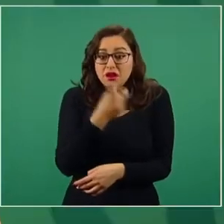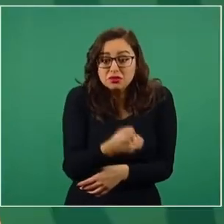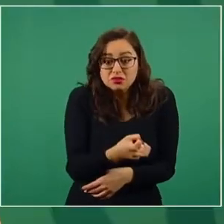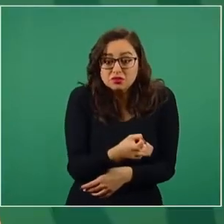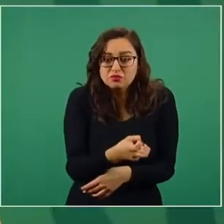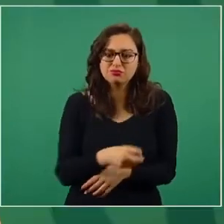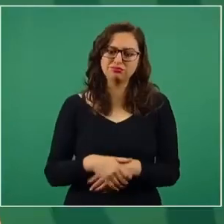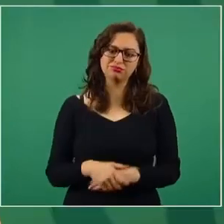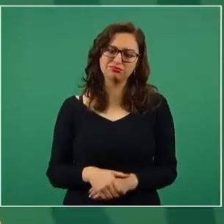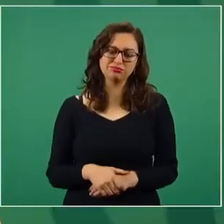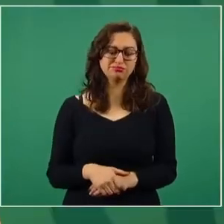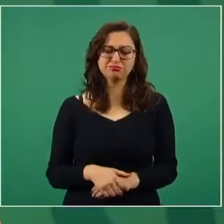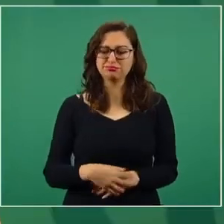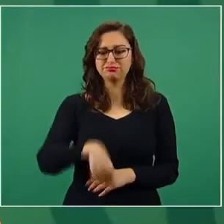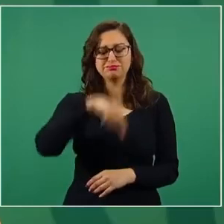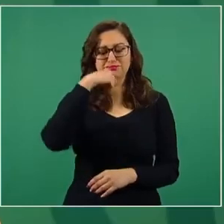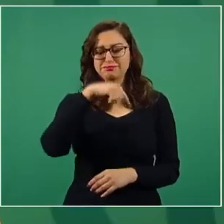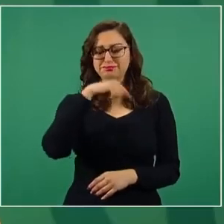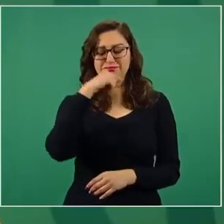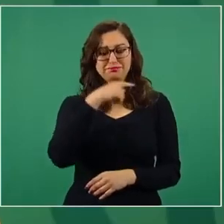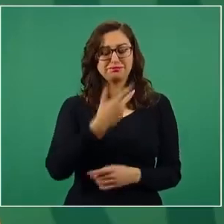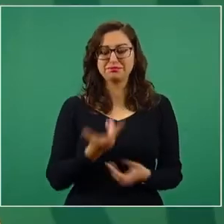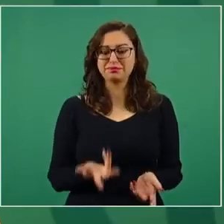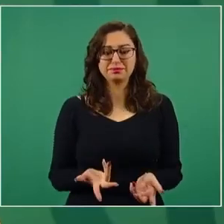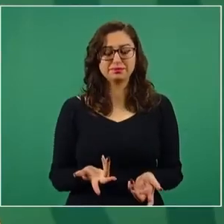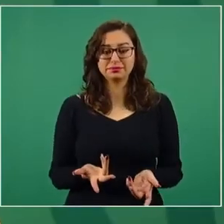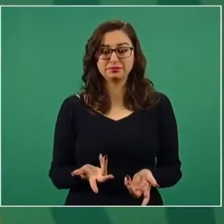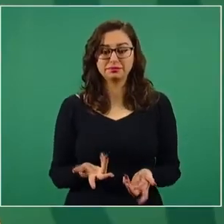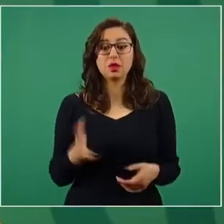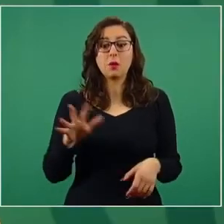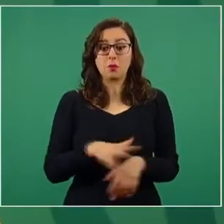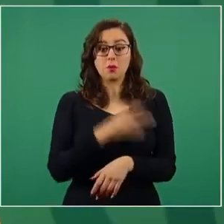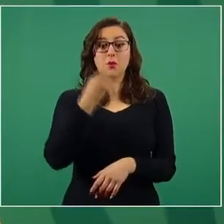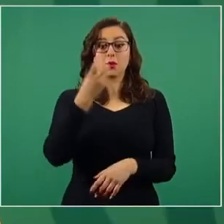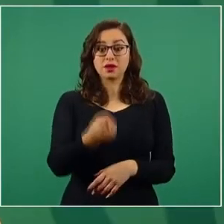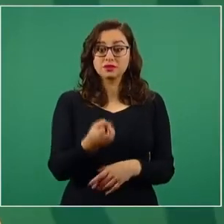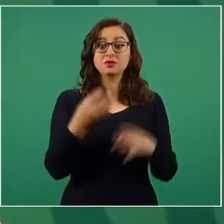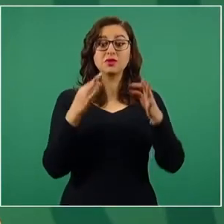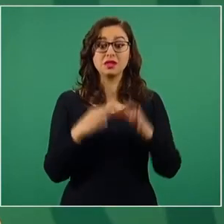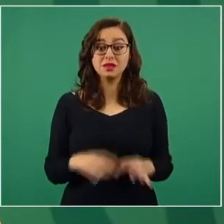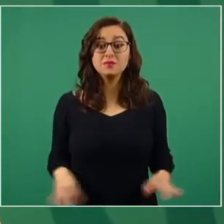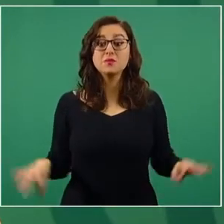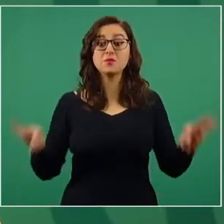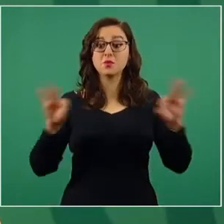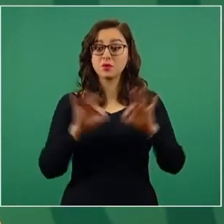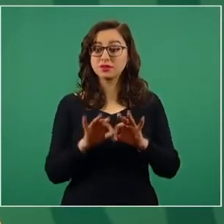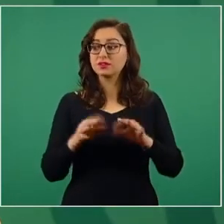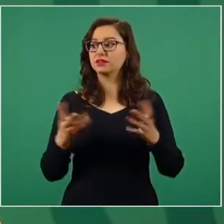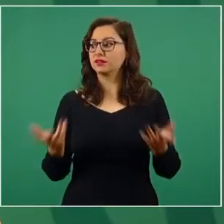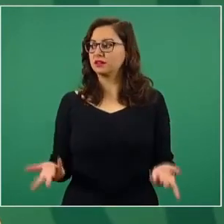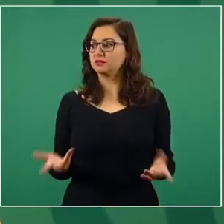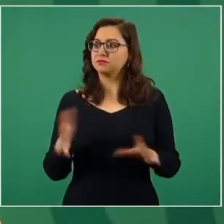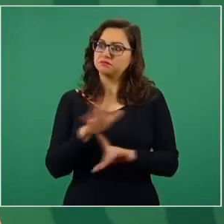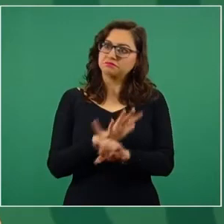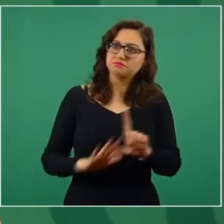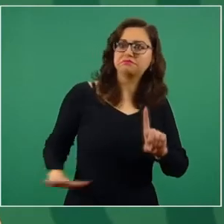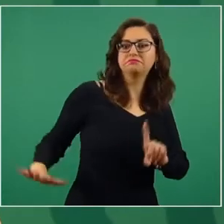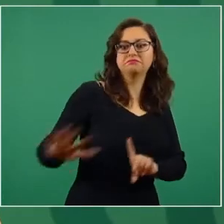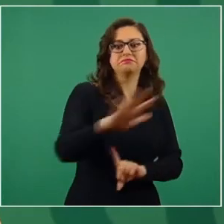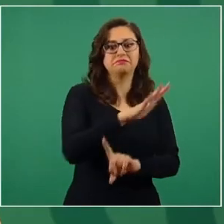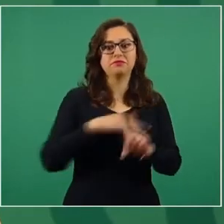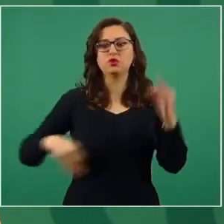Por eso todos tenemos que buscar que haya una sociedad